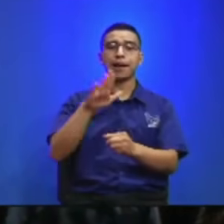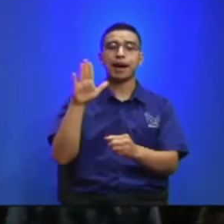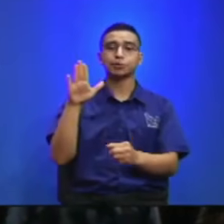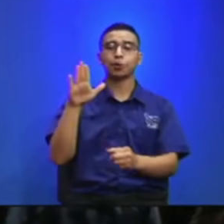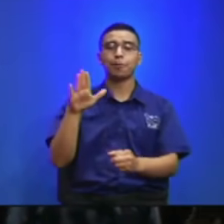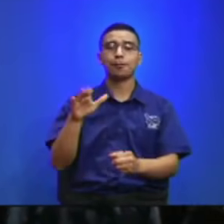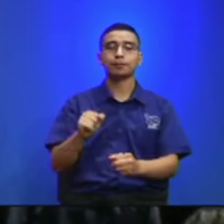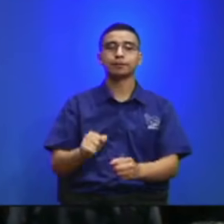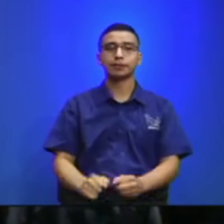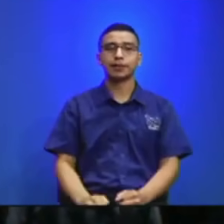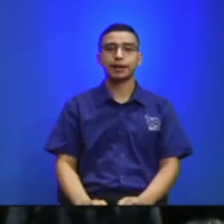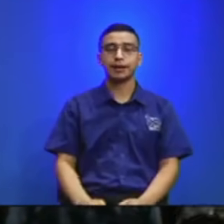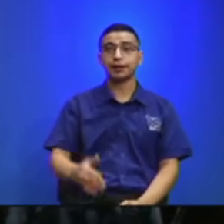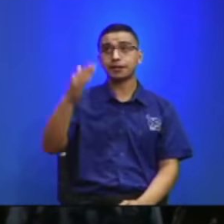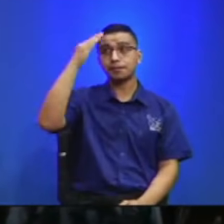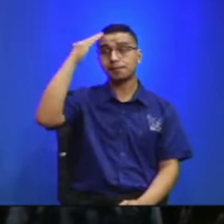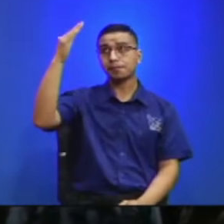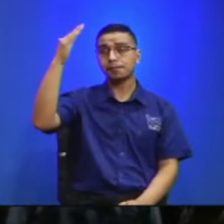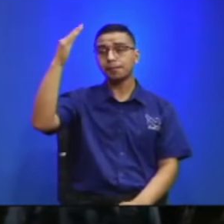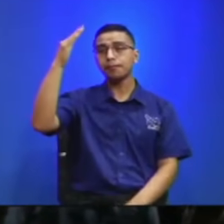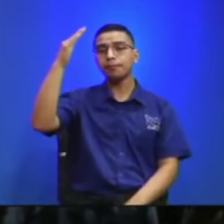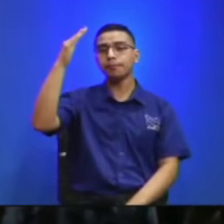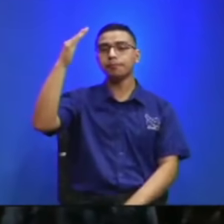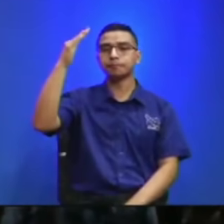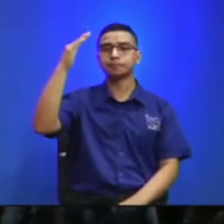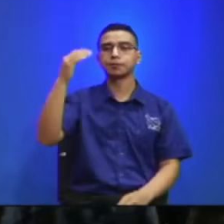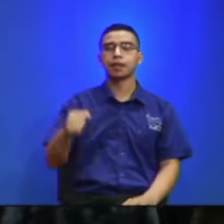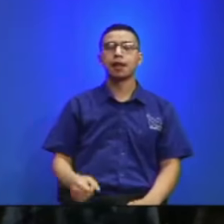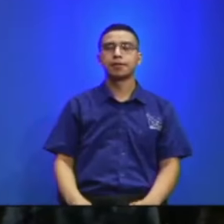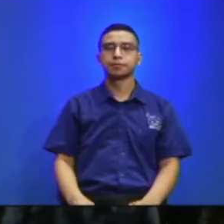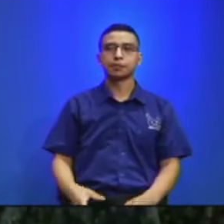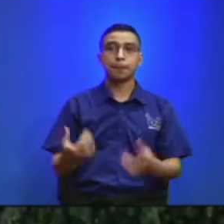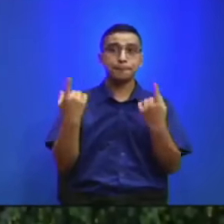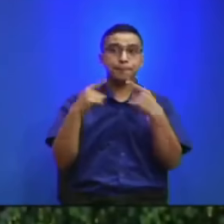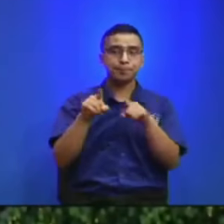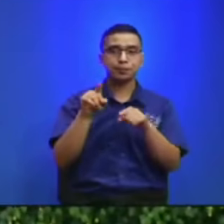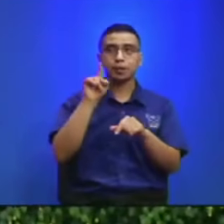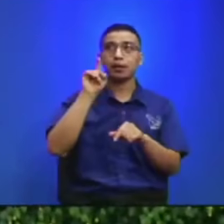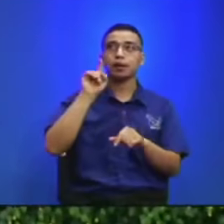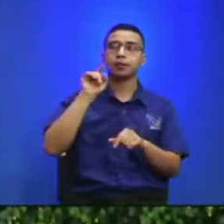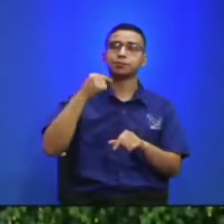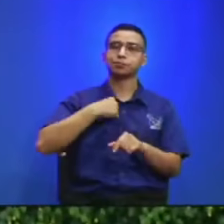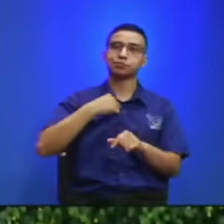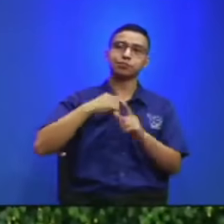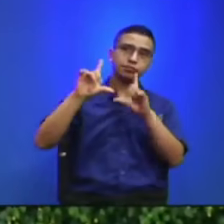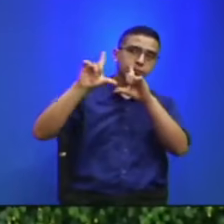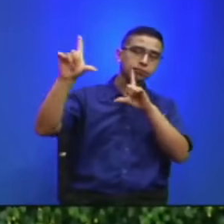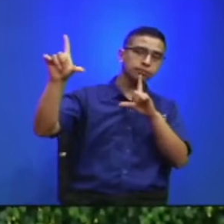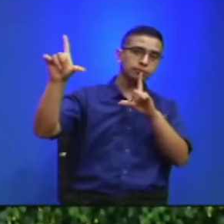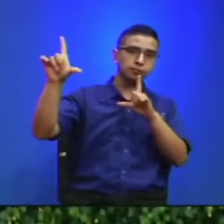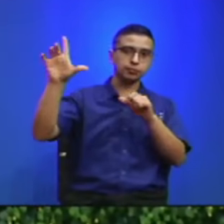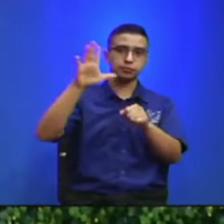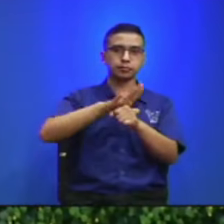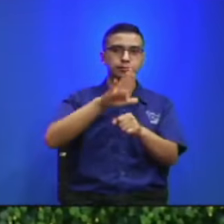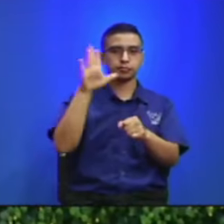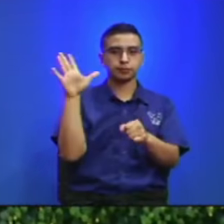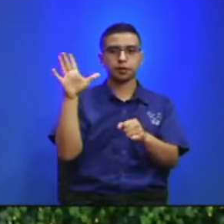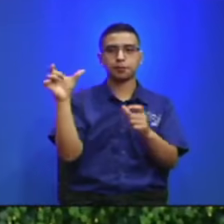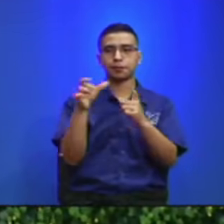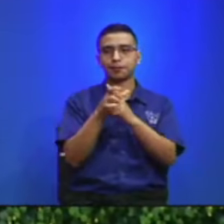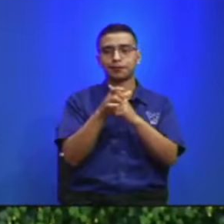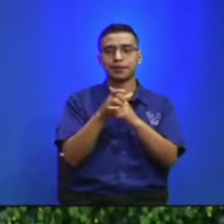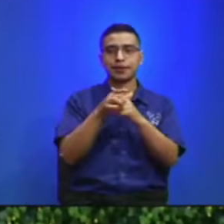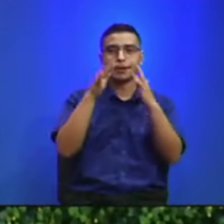gracias gracias porque a pesar de que estábamos alejados de los pactos con esta sangre